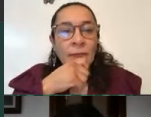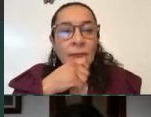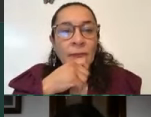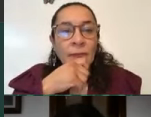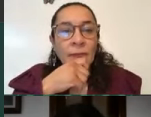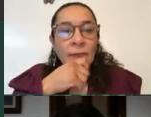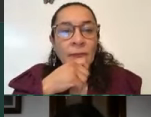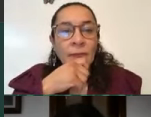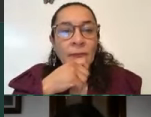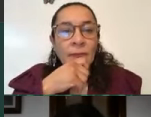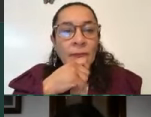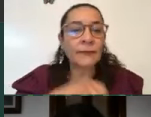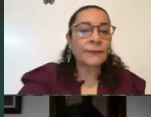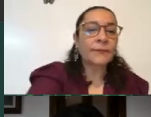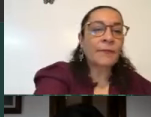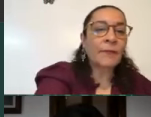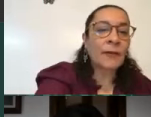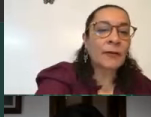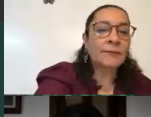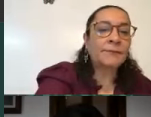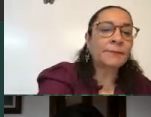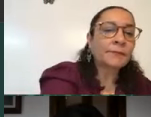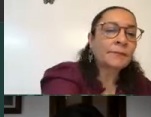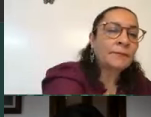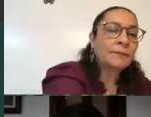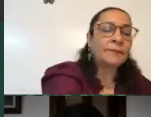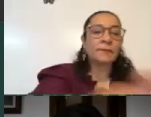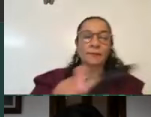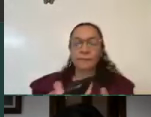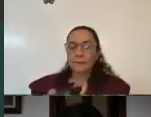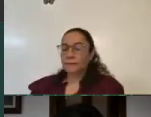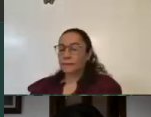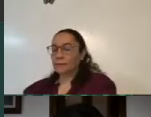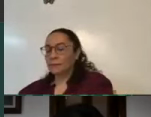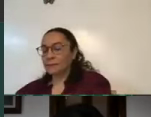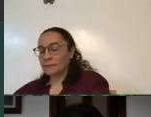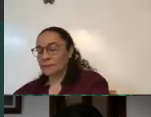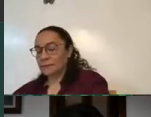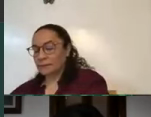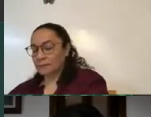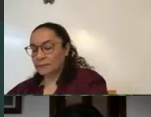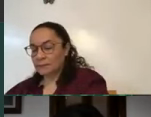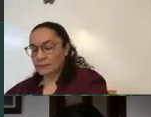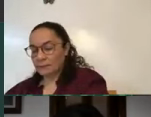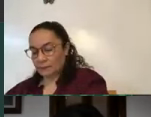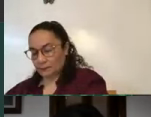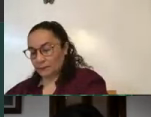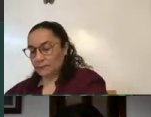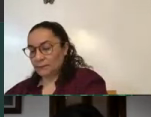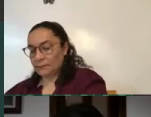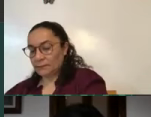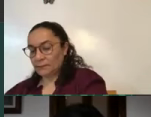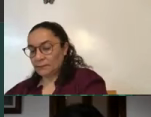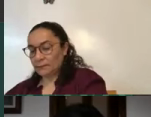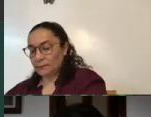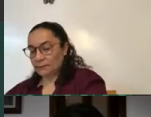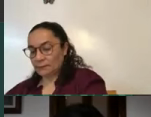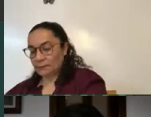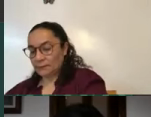y cuenten con una opinión técnica emitida por la Secretaría de Gestión Integral de Riesgos y Protección Civil respecto